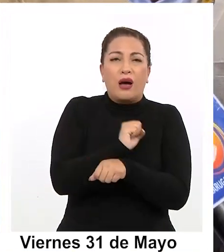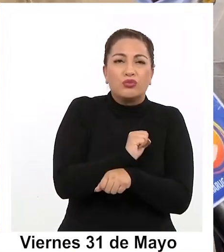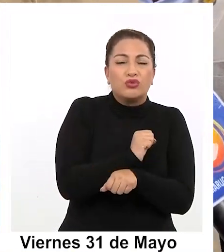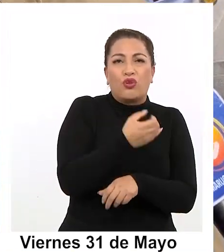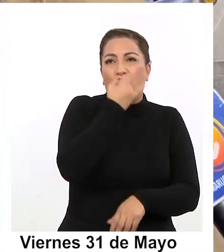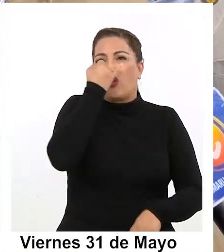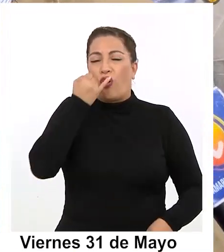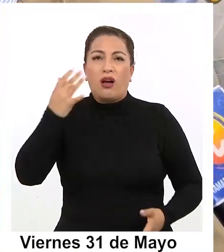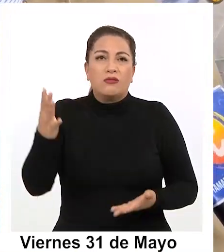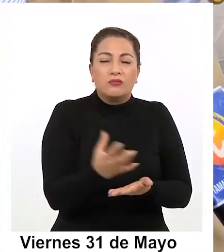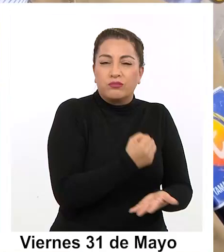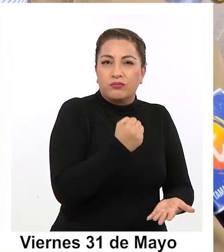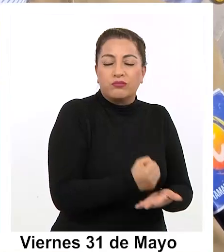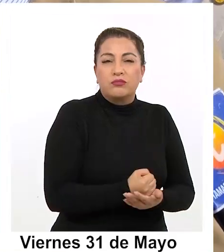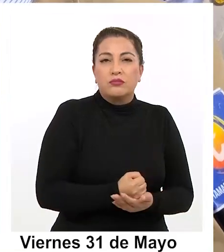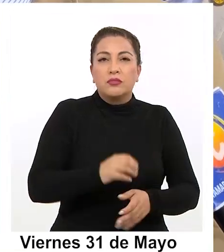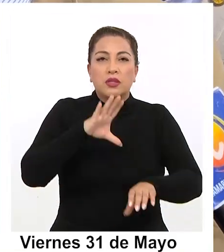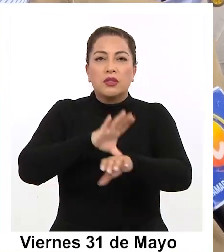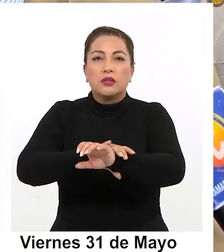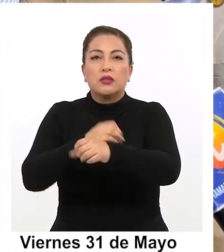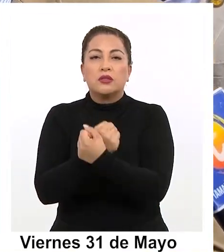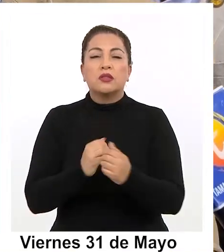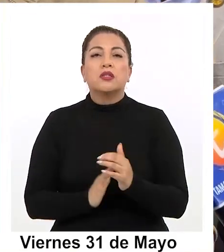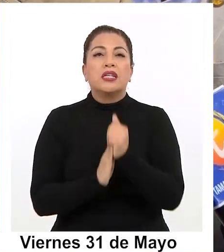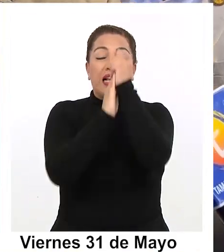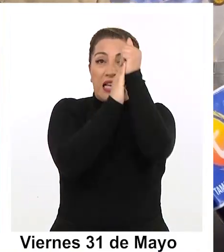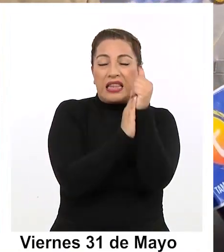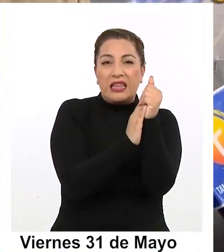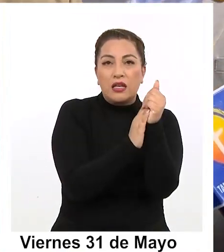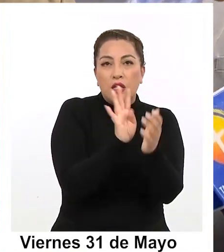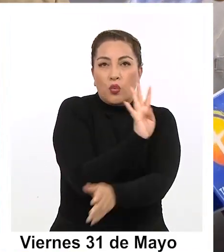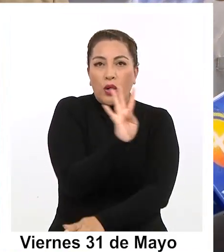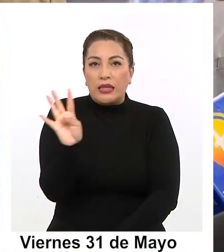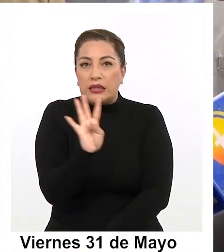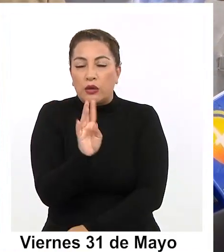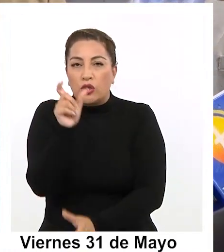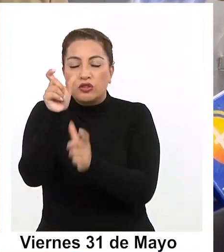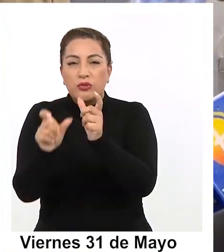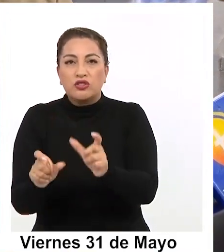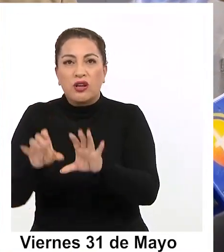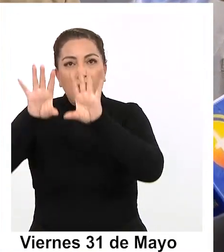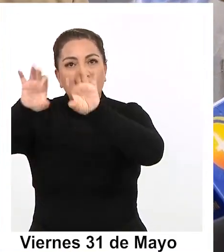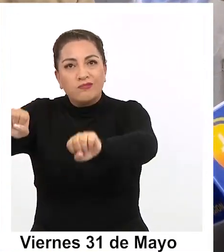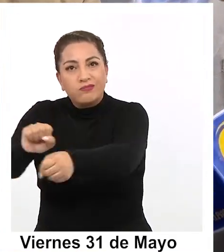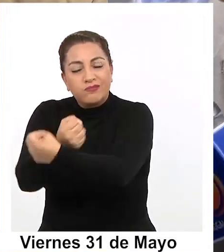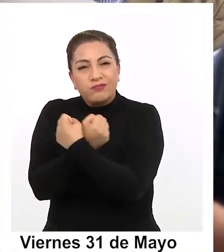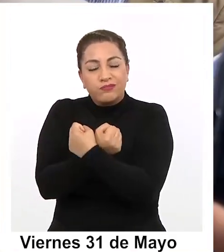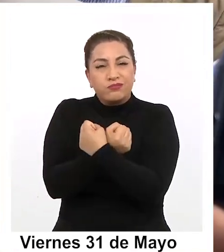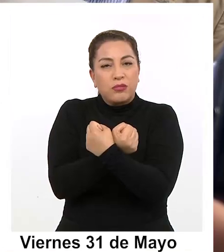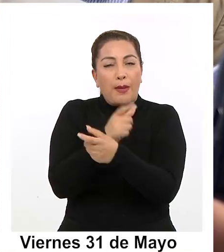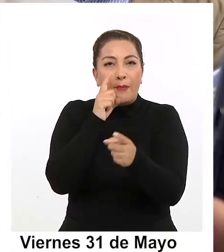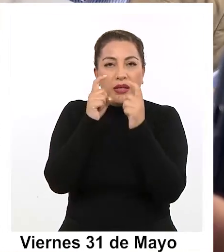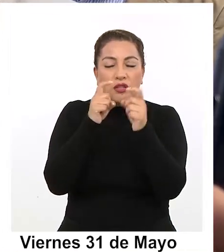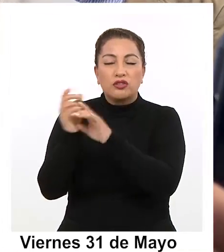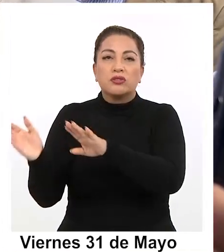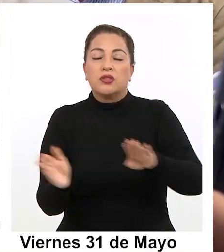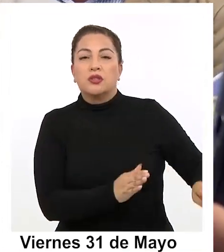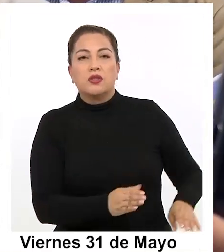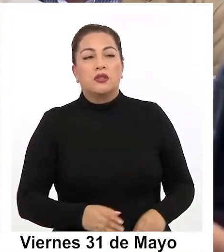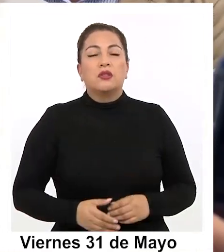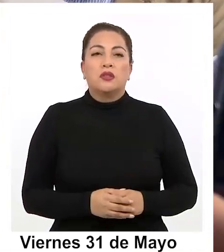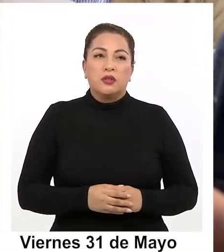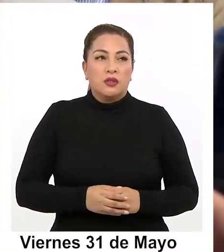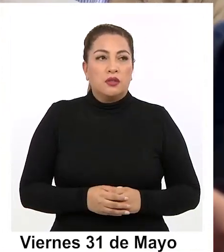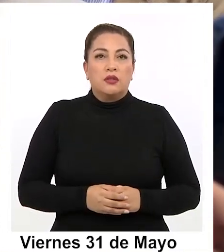de drogas y con la detención del cabecilla y de 44 personas que ponen en riesgo la seguridad de la región y del país felicitar y agradecer